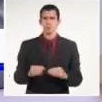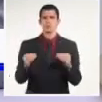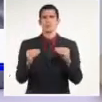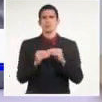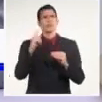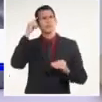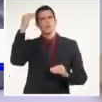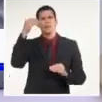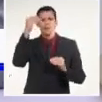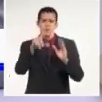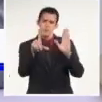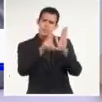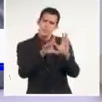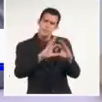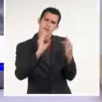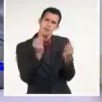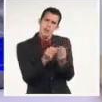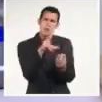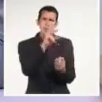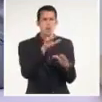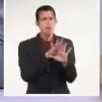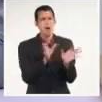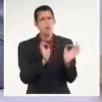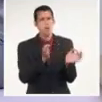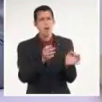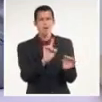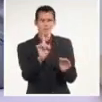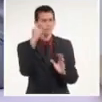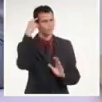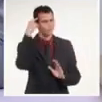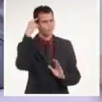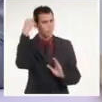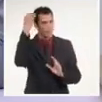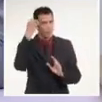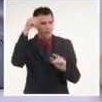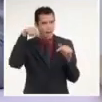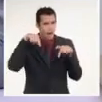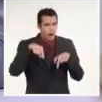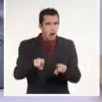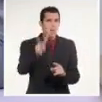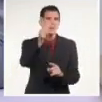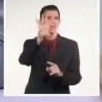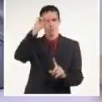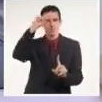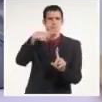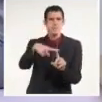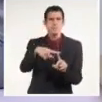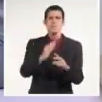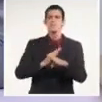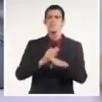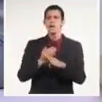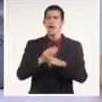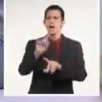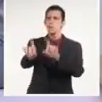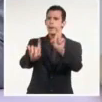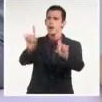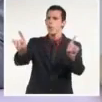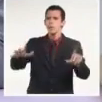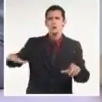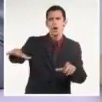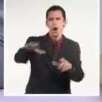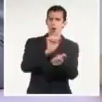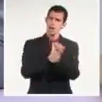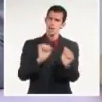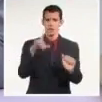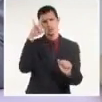sino también que es un proceso democrático. Cuando se nos acusa de antidemocracia, tiene que haber total